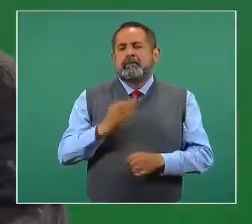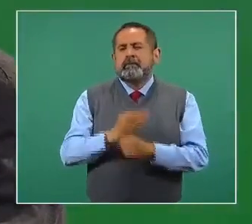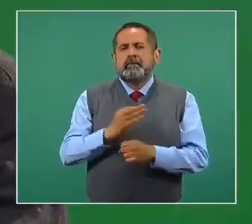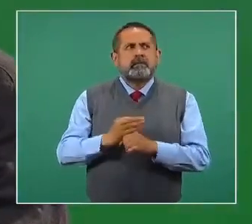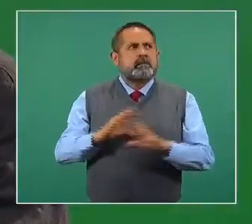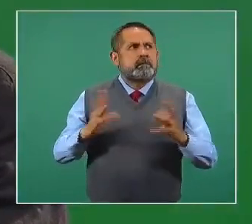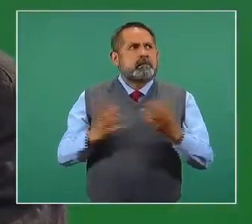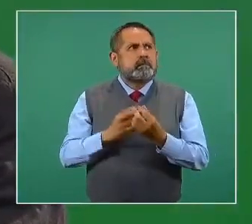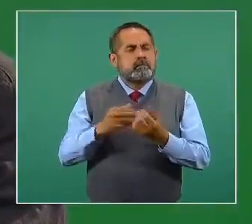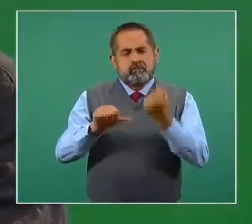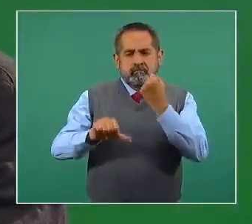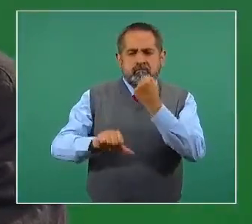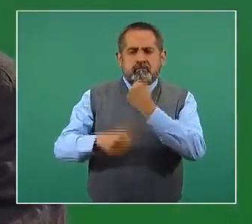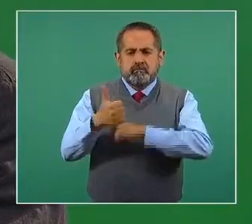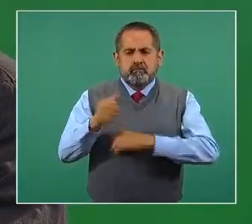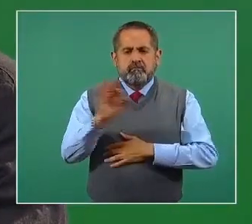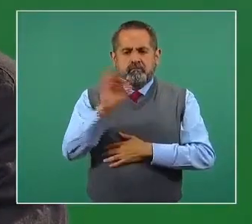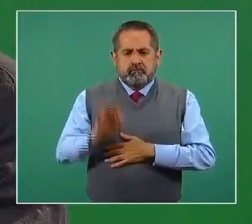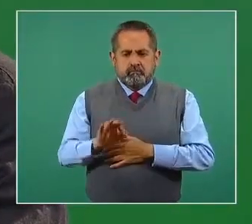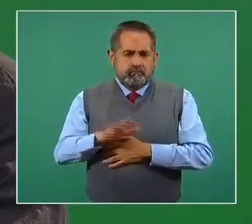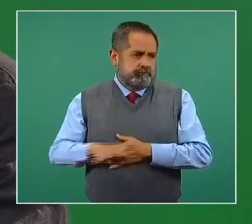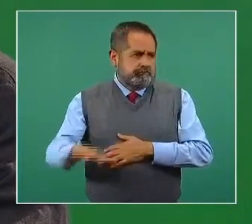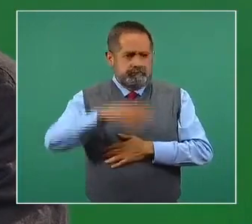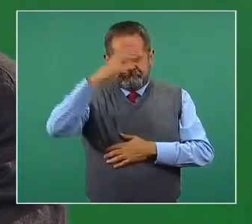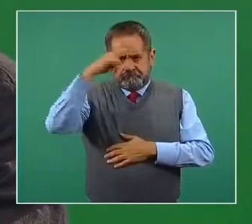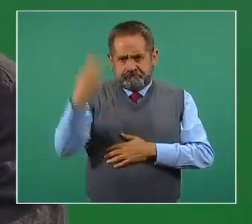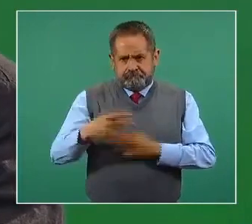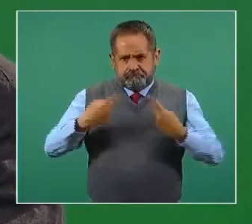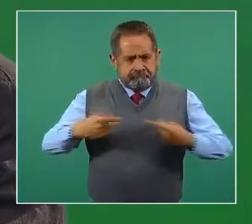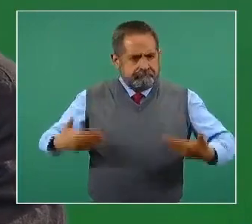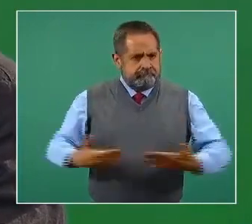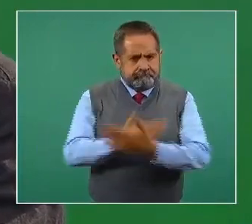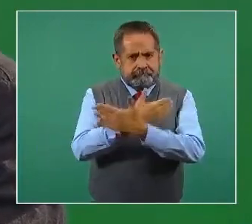más de 11% de la población mexicana